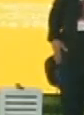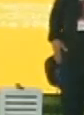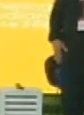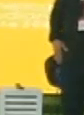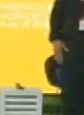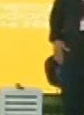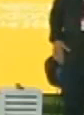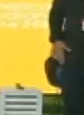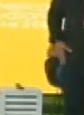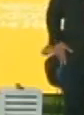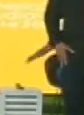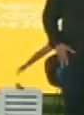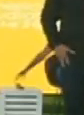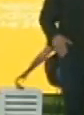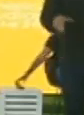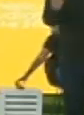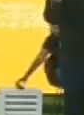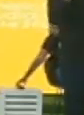Chávez,